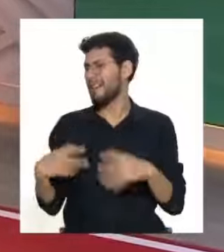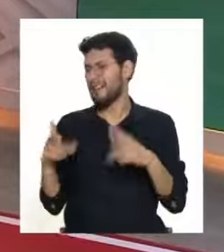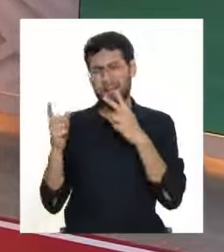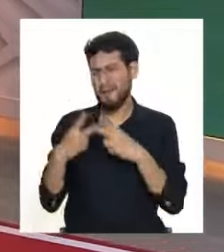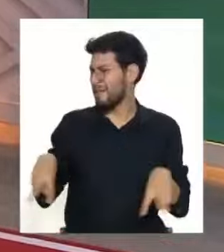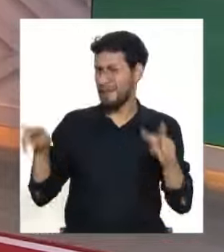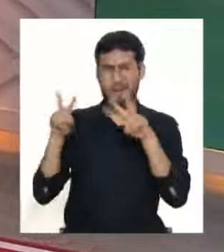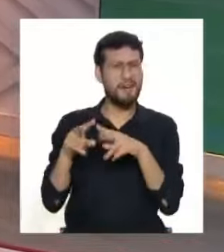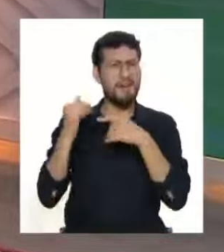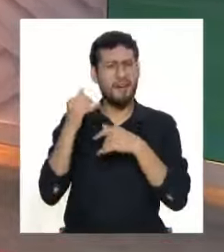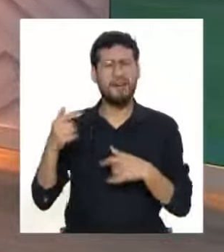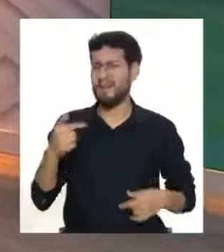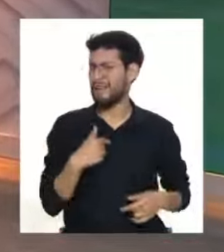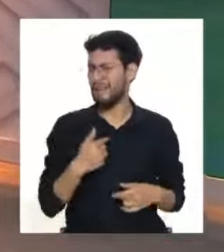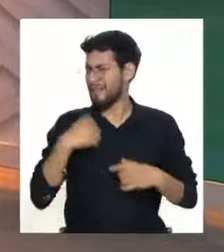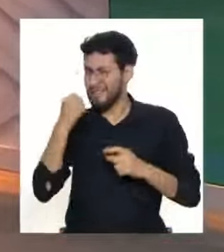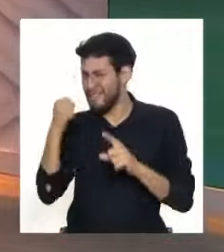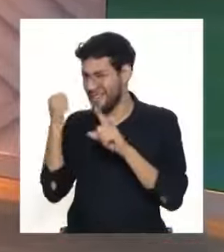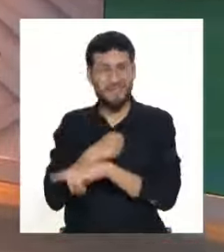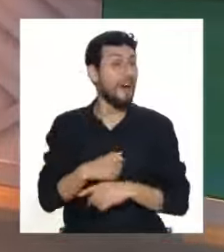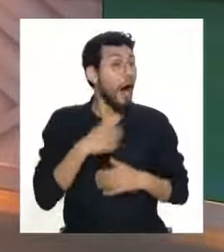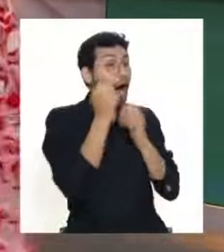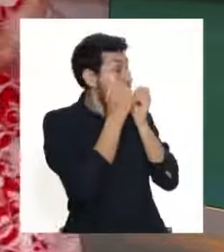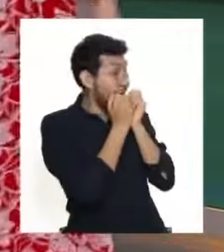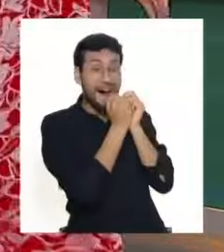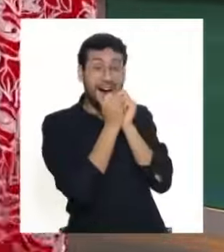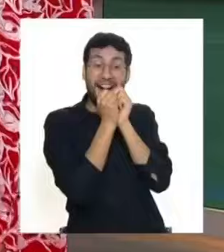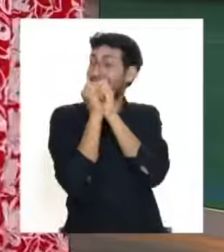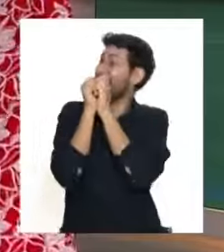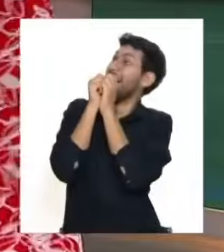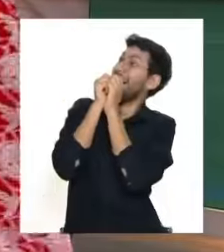vale. Y te saco la michi.